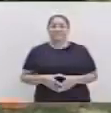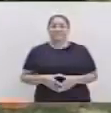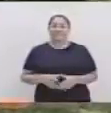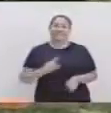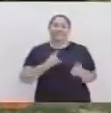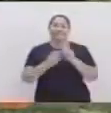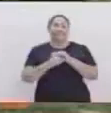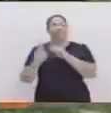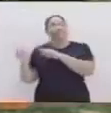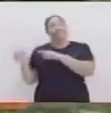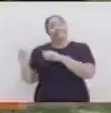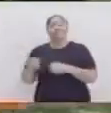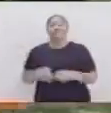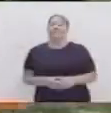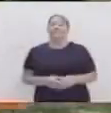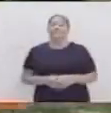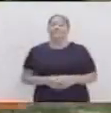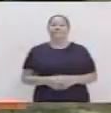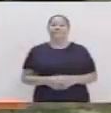Cambio.